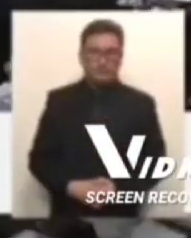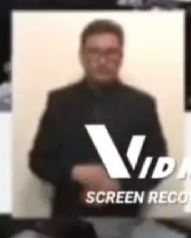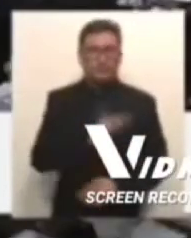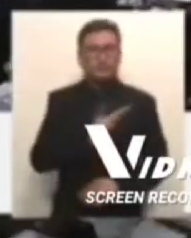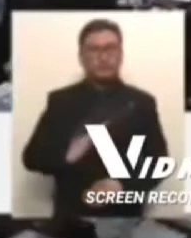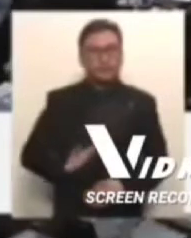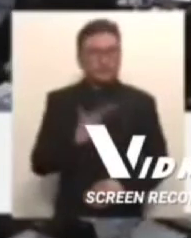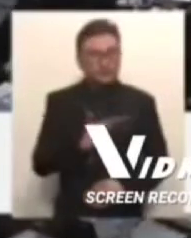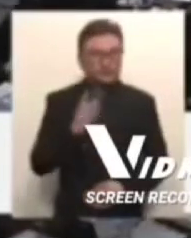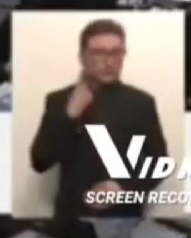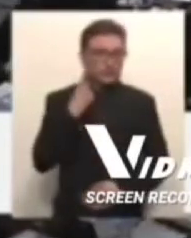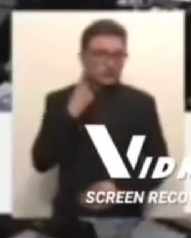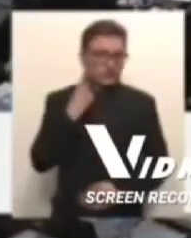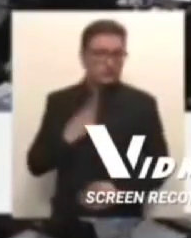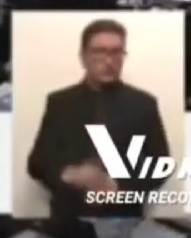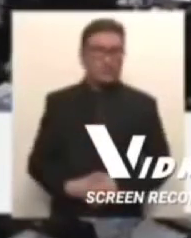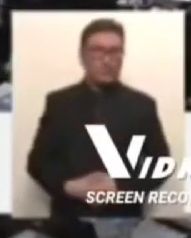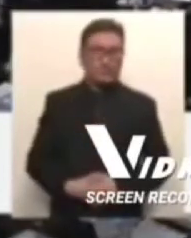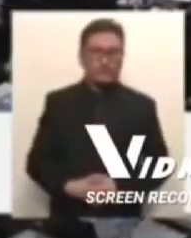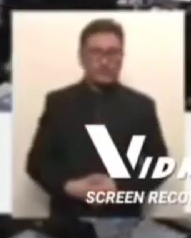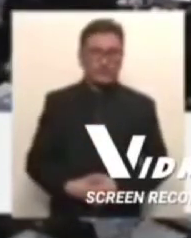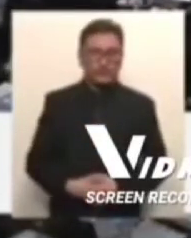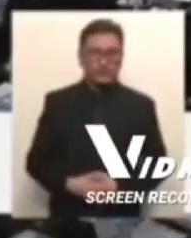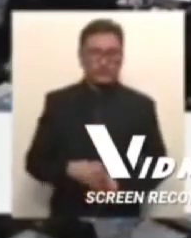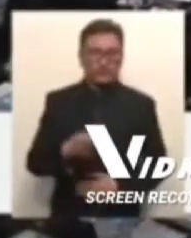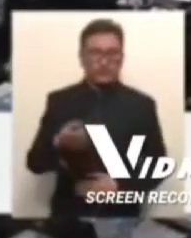Diputada presidenta,